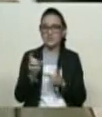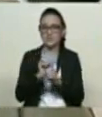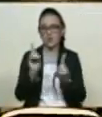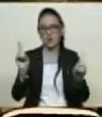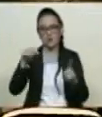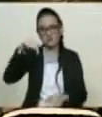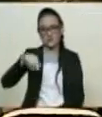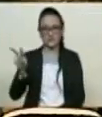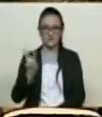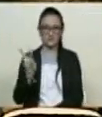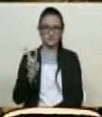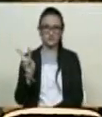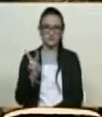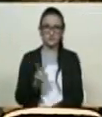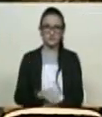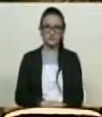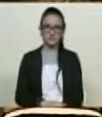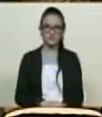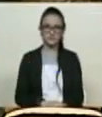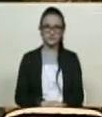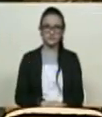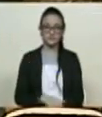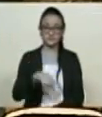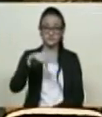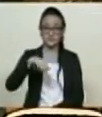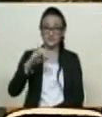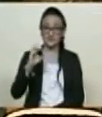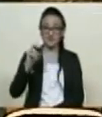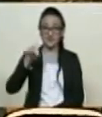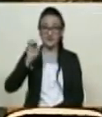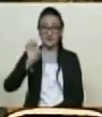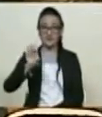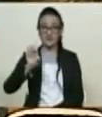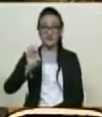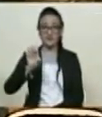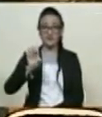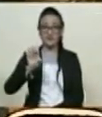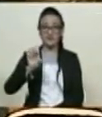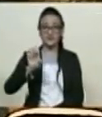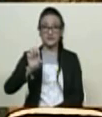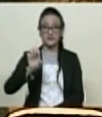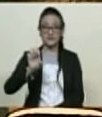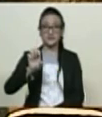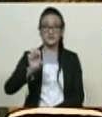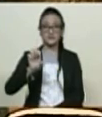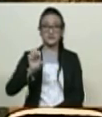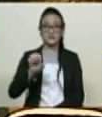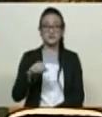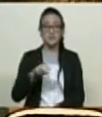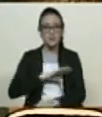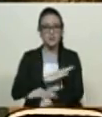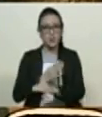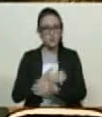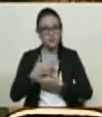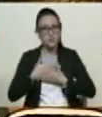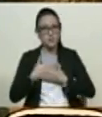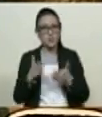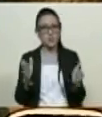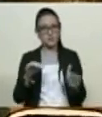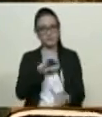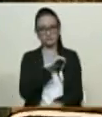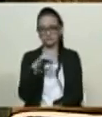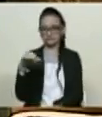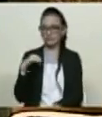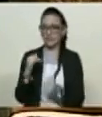democrática. El Consejo Nacional Electoral, como expresión de un poder público autónomo